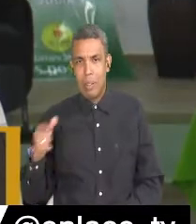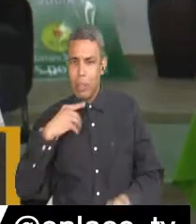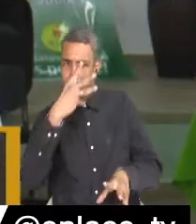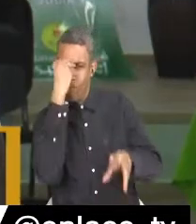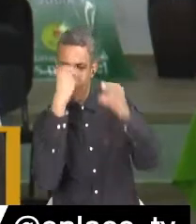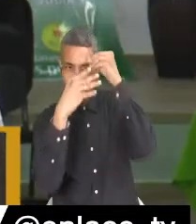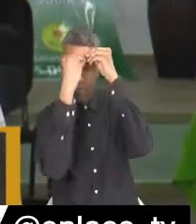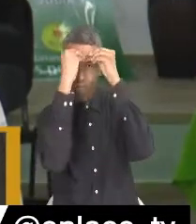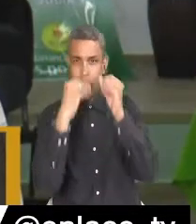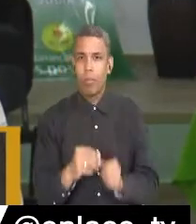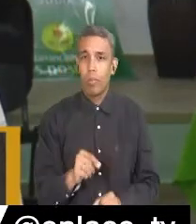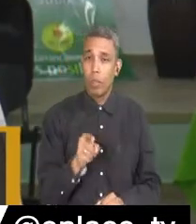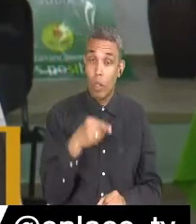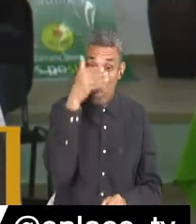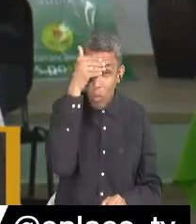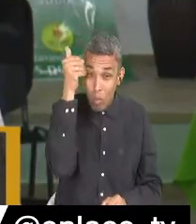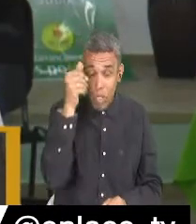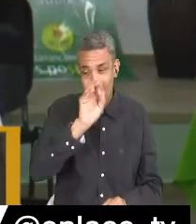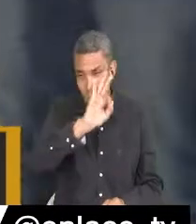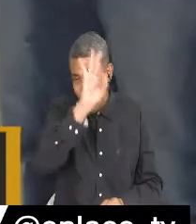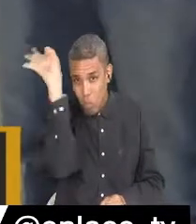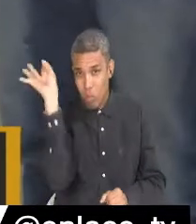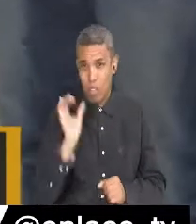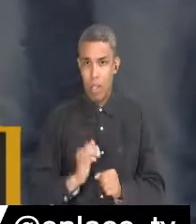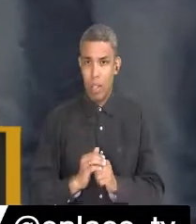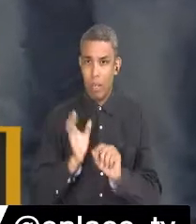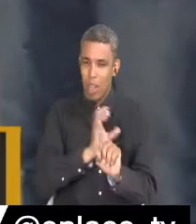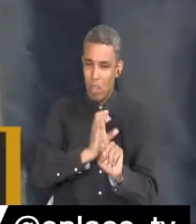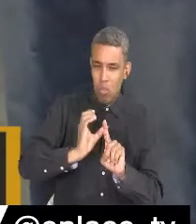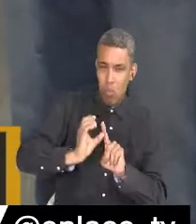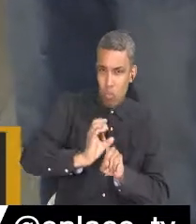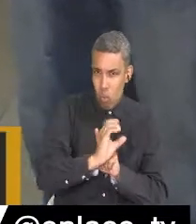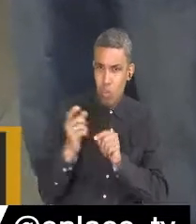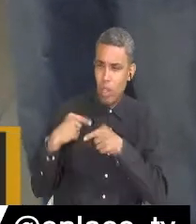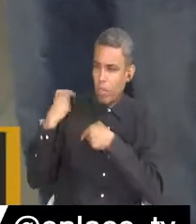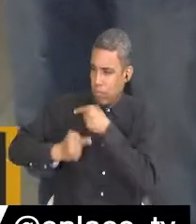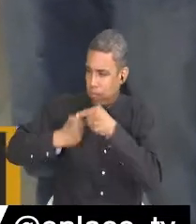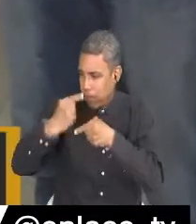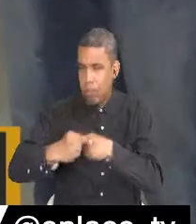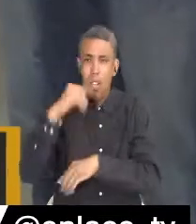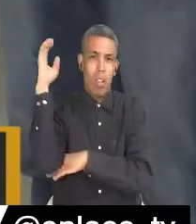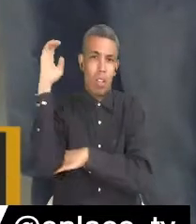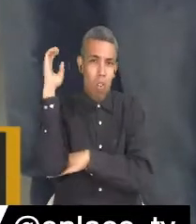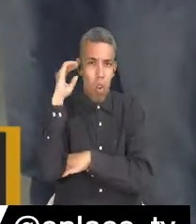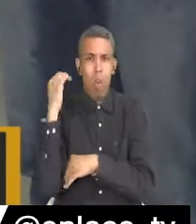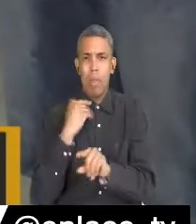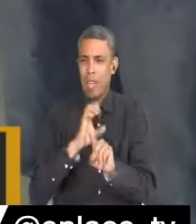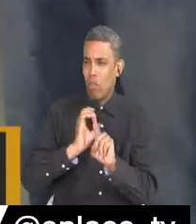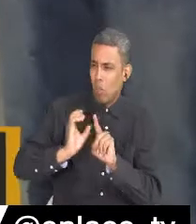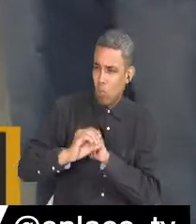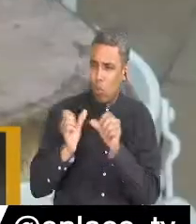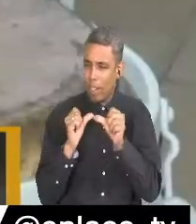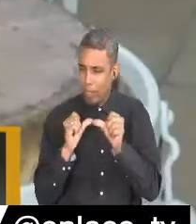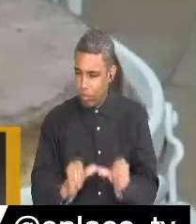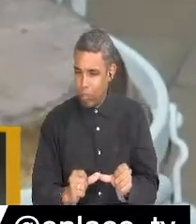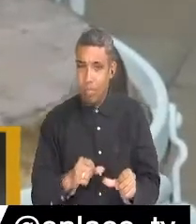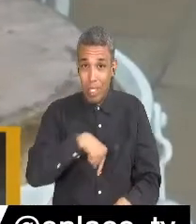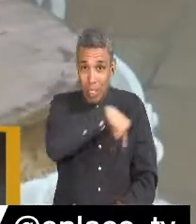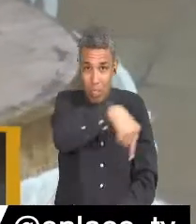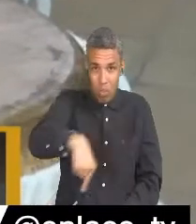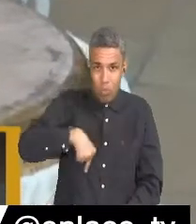y que no olvidemos la cultura y la música colombiana. Nosotros en Barranca Bermeja hemos aportado